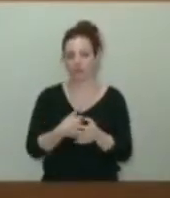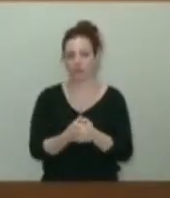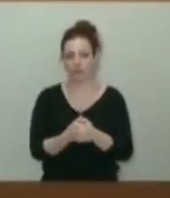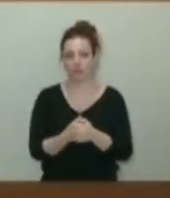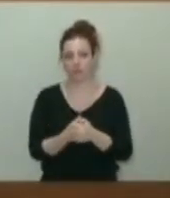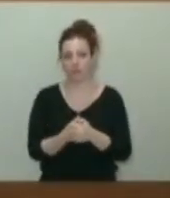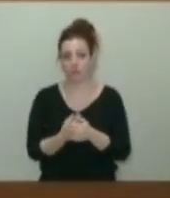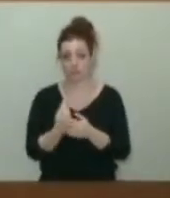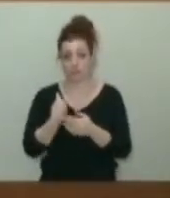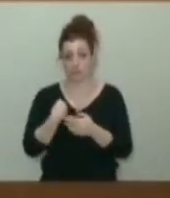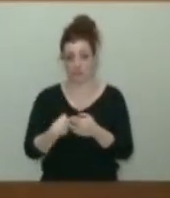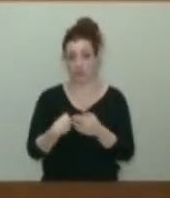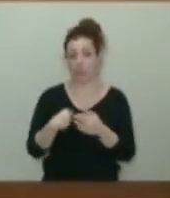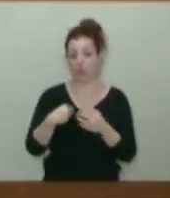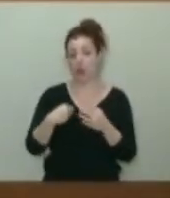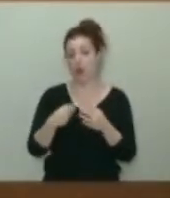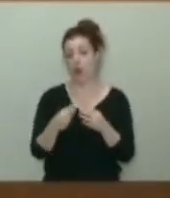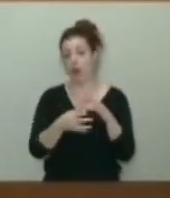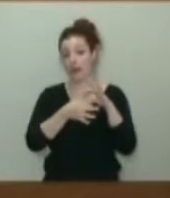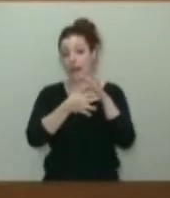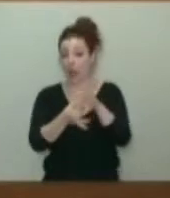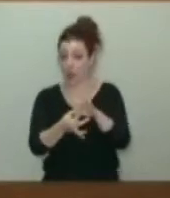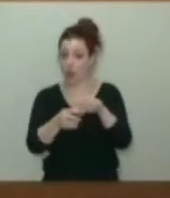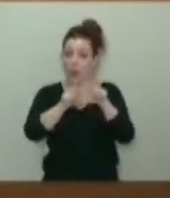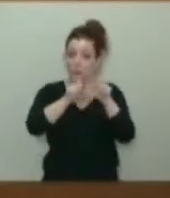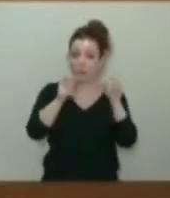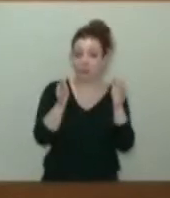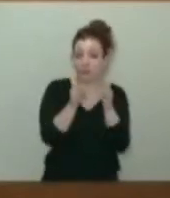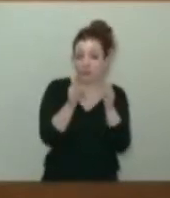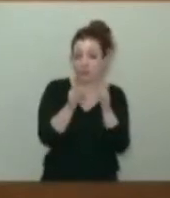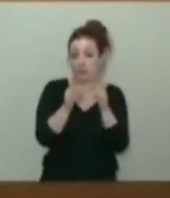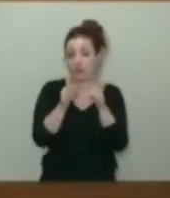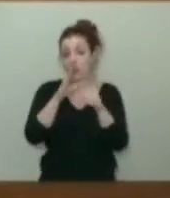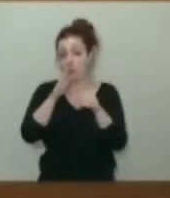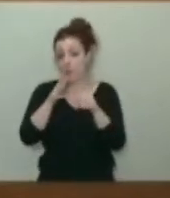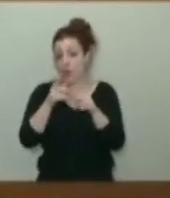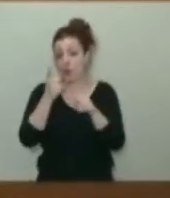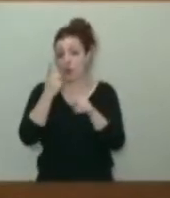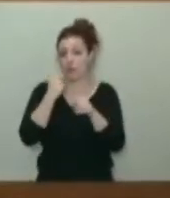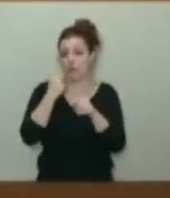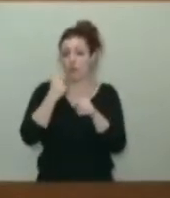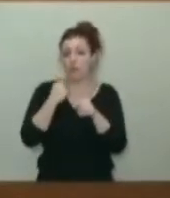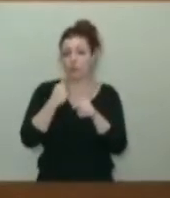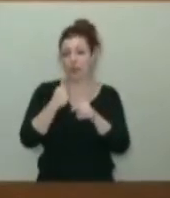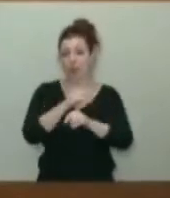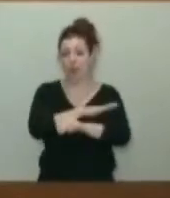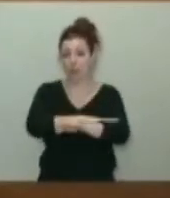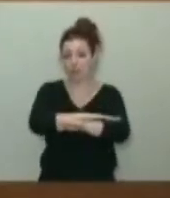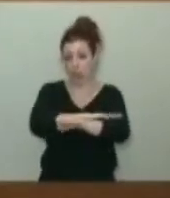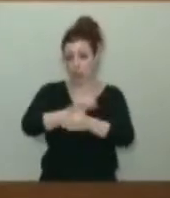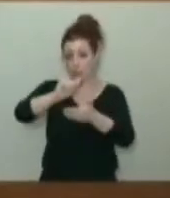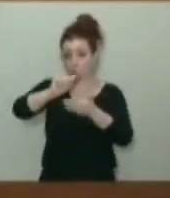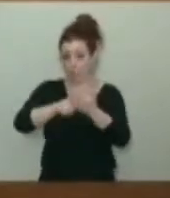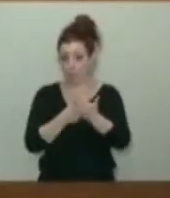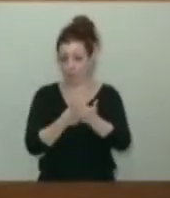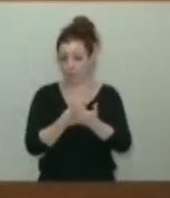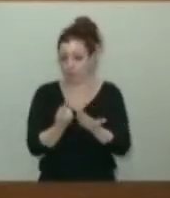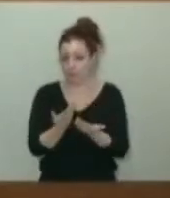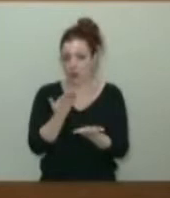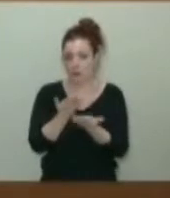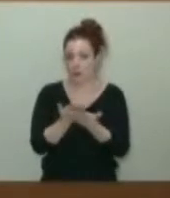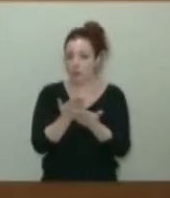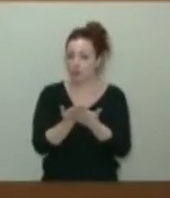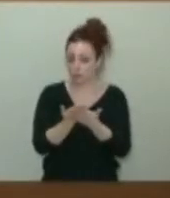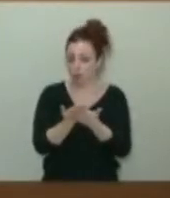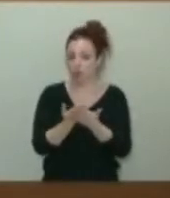del tejido de las pequeñas y medianas empresas acostumbrados a contratar con la Administración. Es una proposición que también les